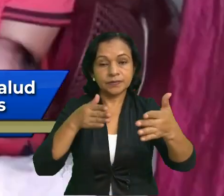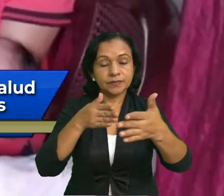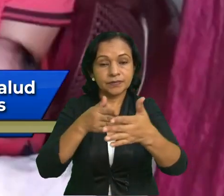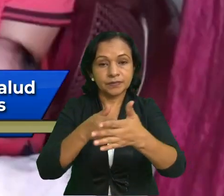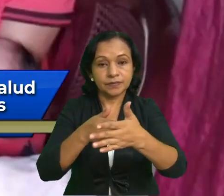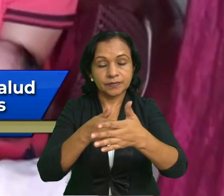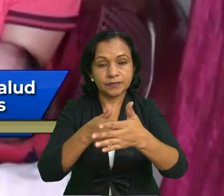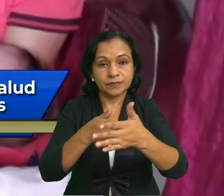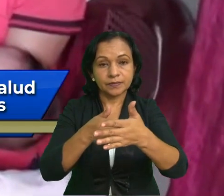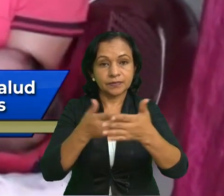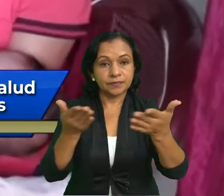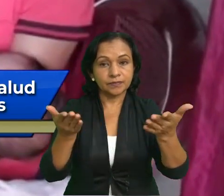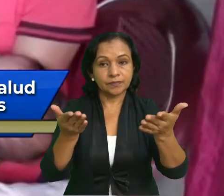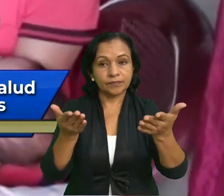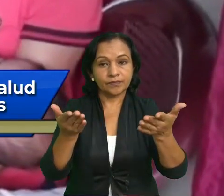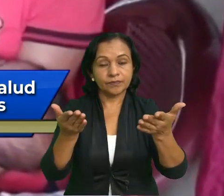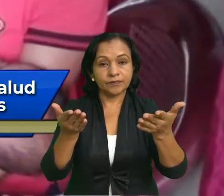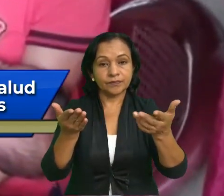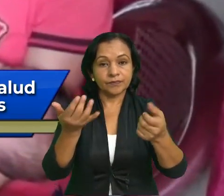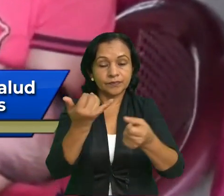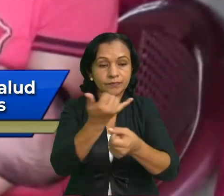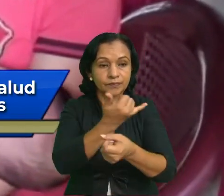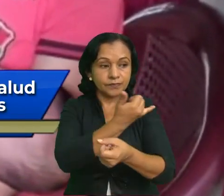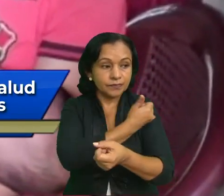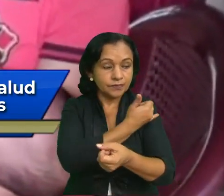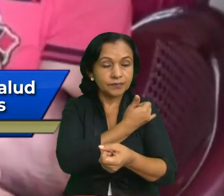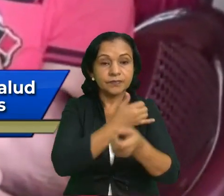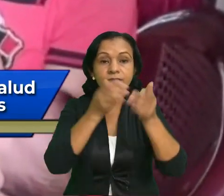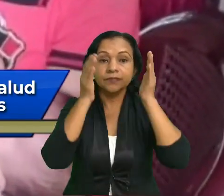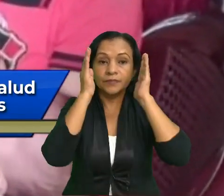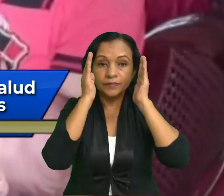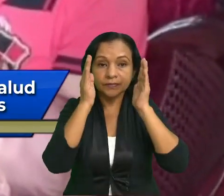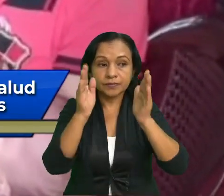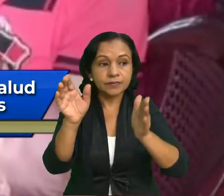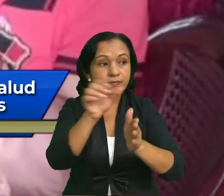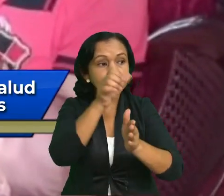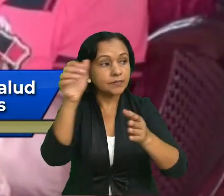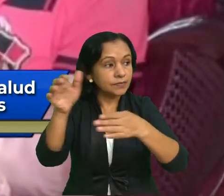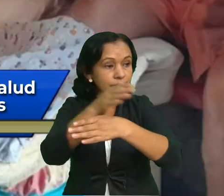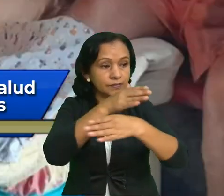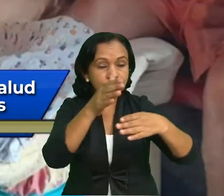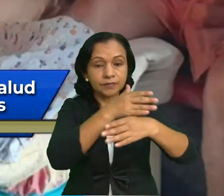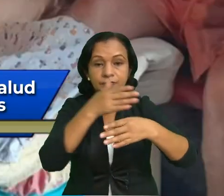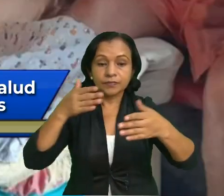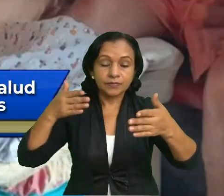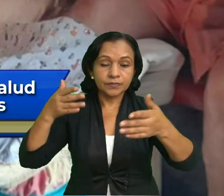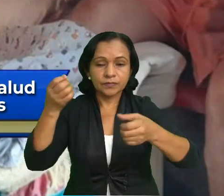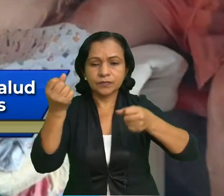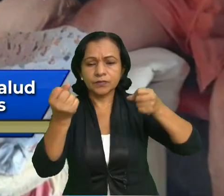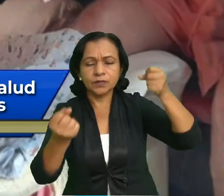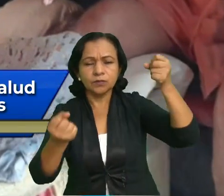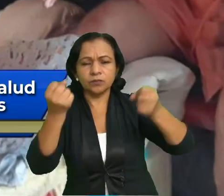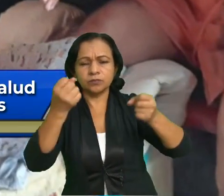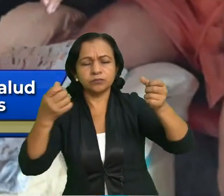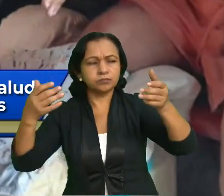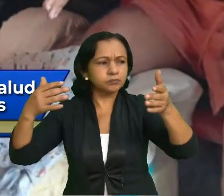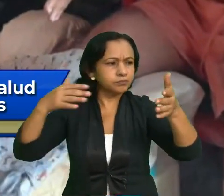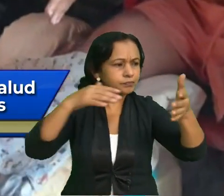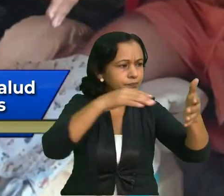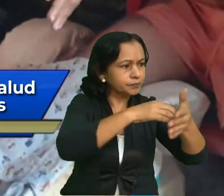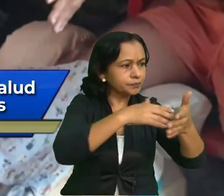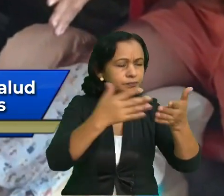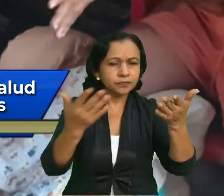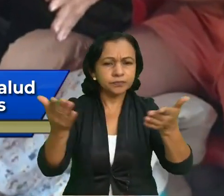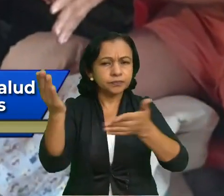lluvia una situación o sea que el hospital tiene que estar en disposición a atender la otra situación en un accidentado a alguien que requiera una atención